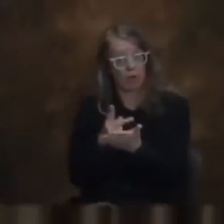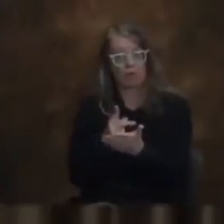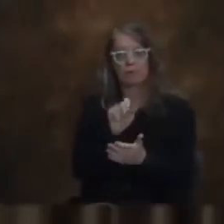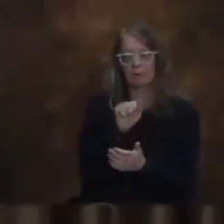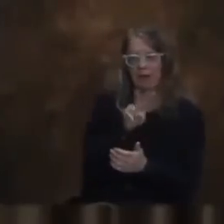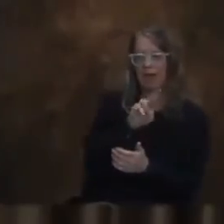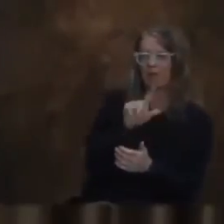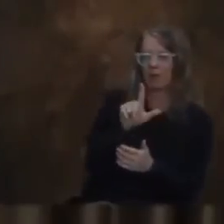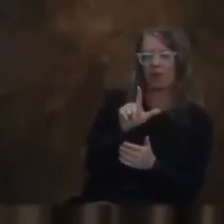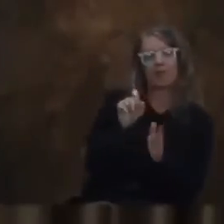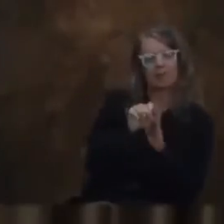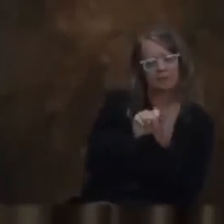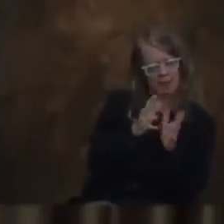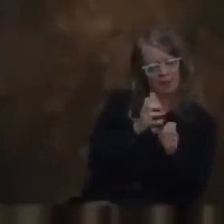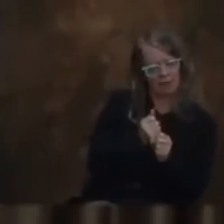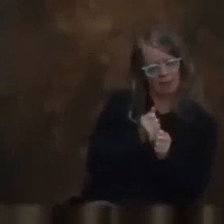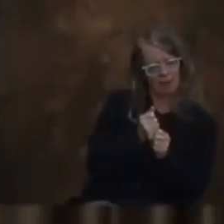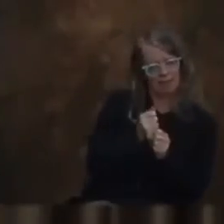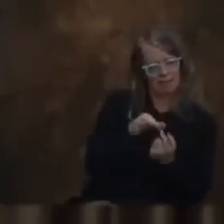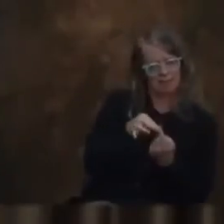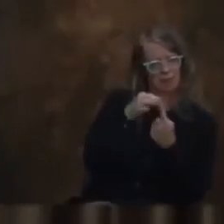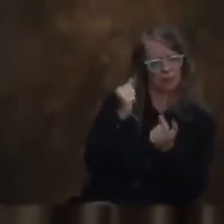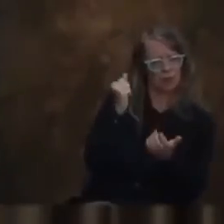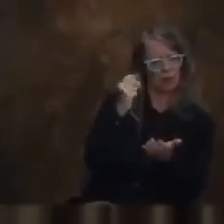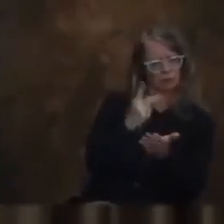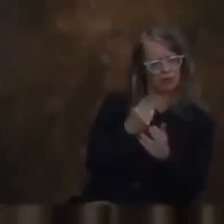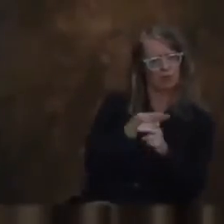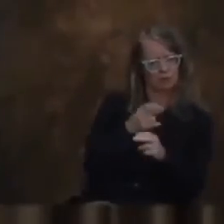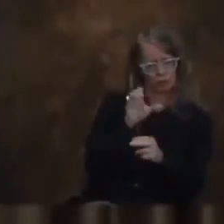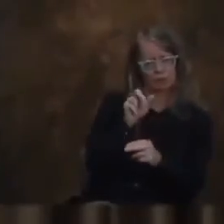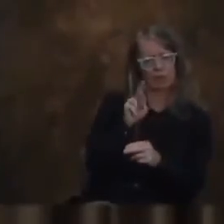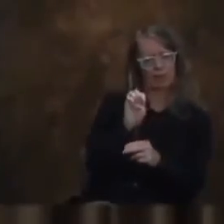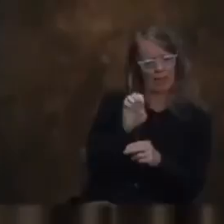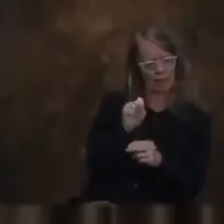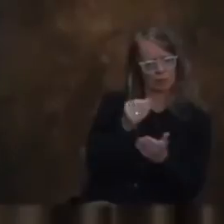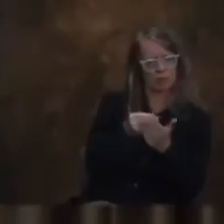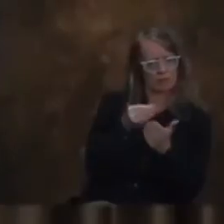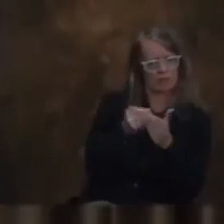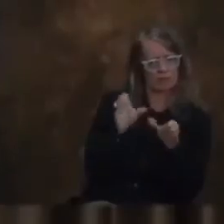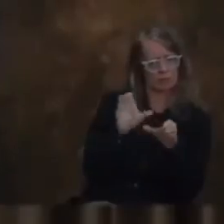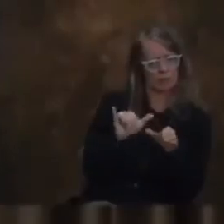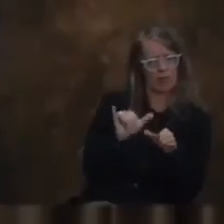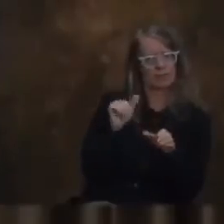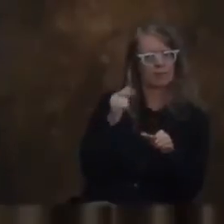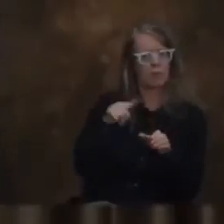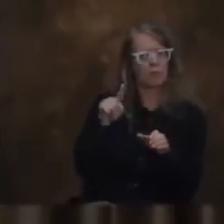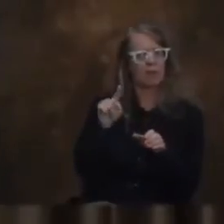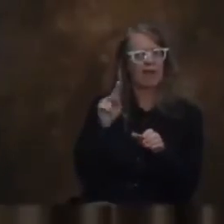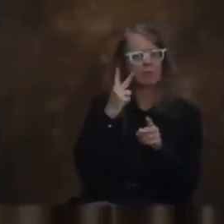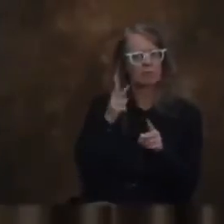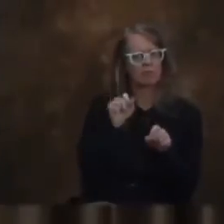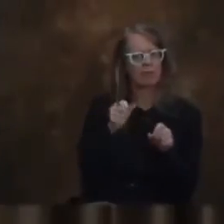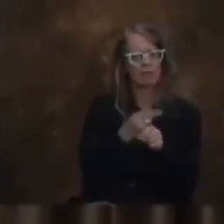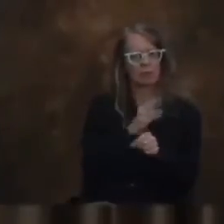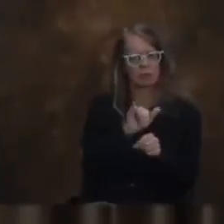sé que el estado ha dado dinero tendría que ver si podemos usar ese dinero